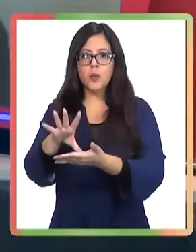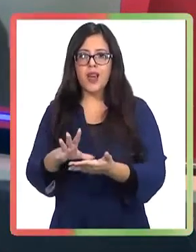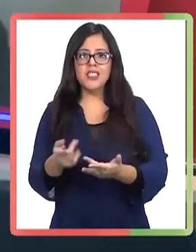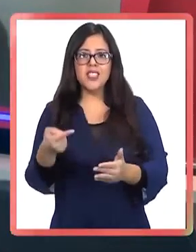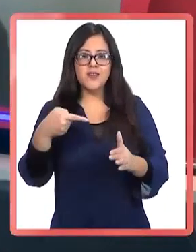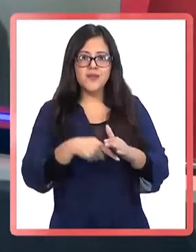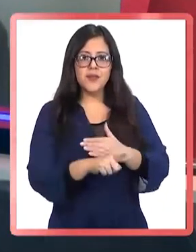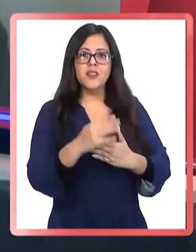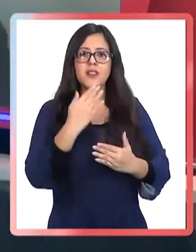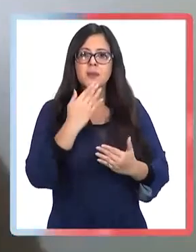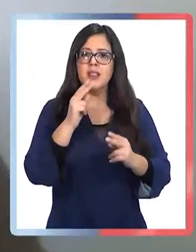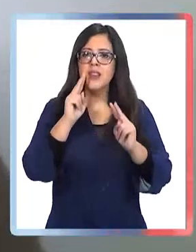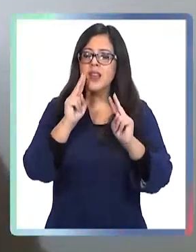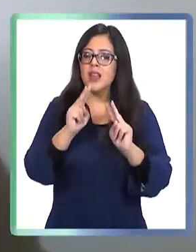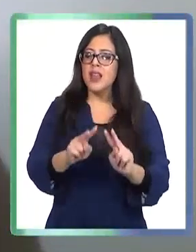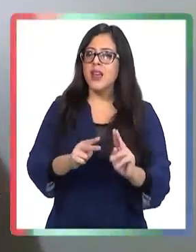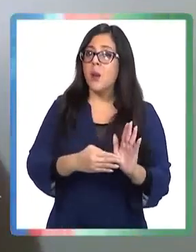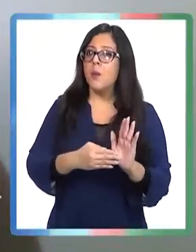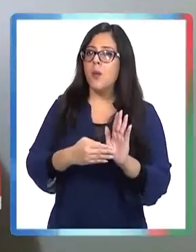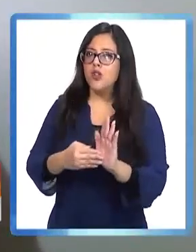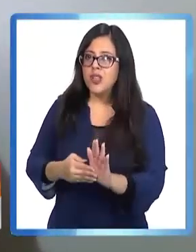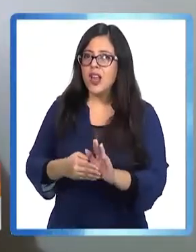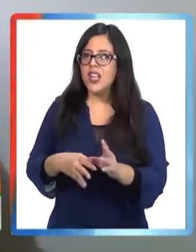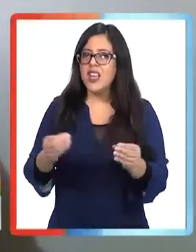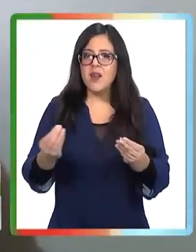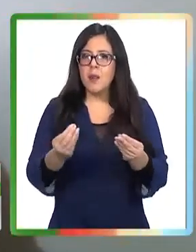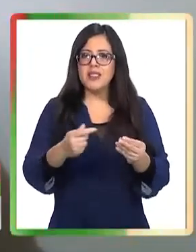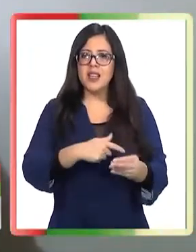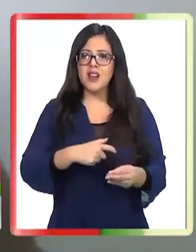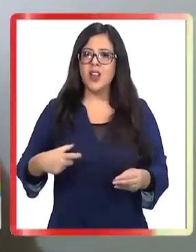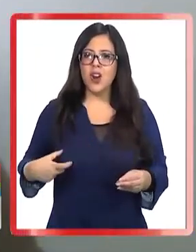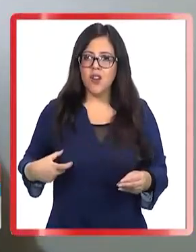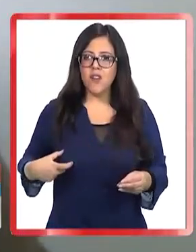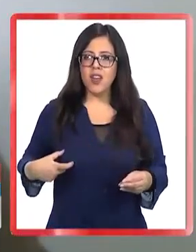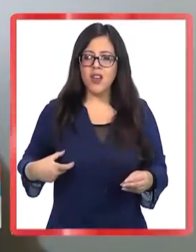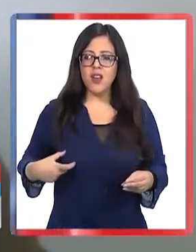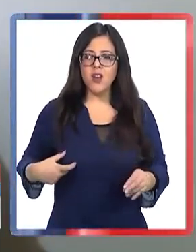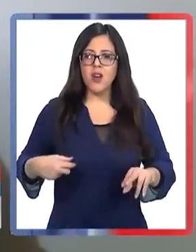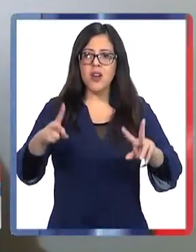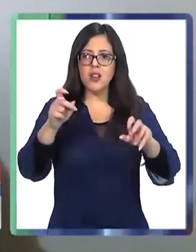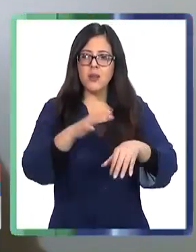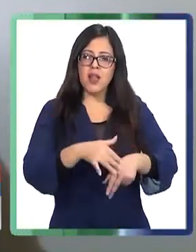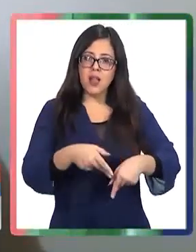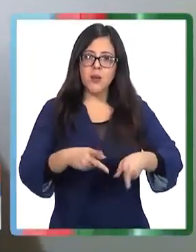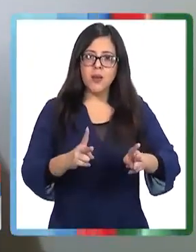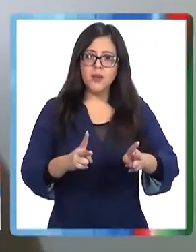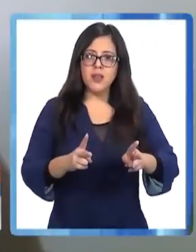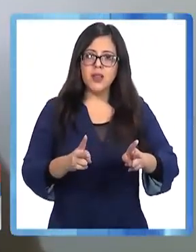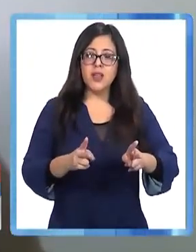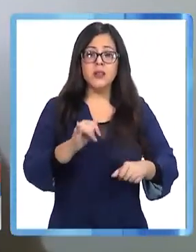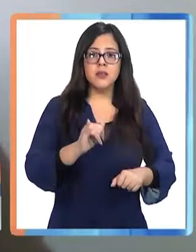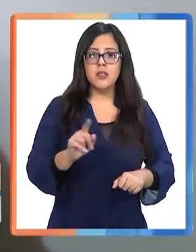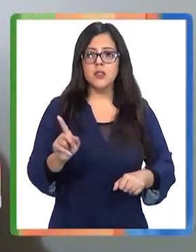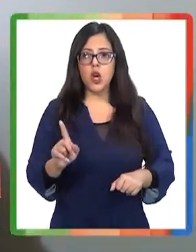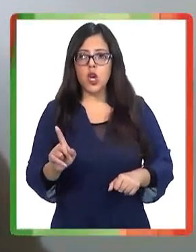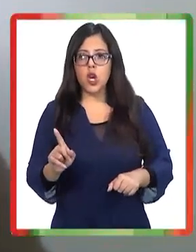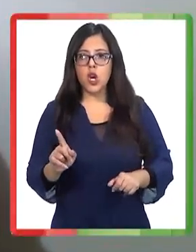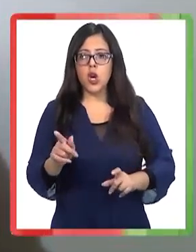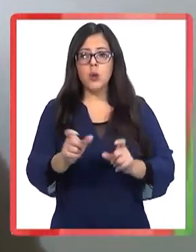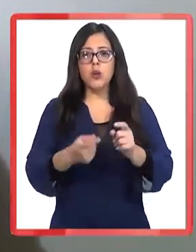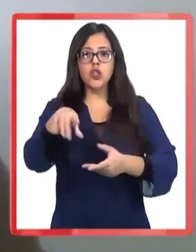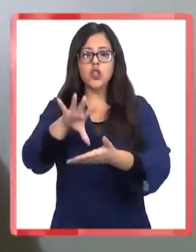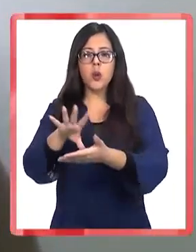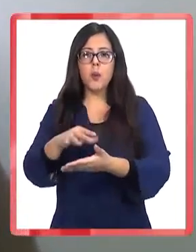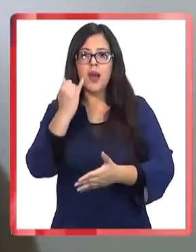migrantes, transparentar cuál es la verdadera intención del gobierno en términos de permitir o no